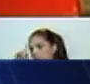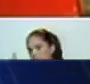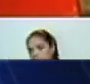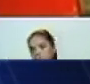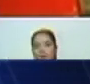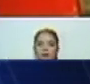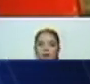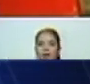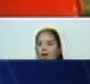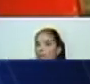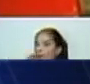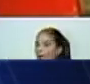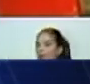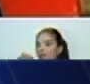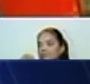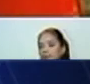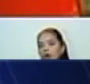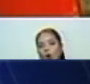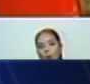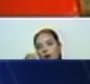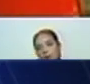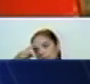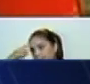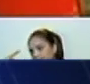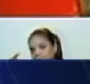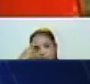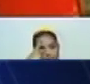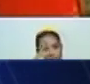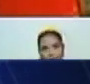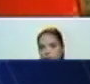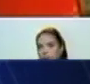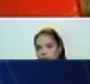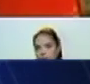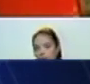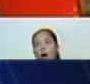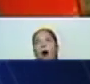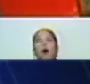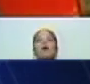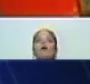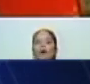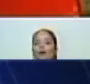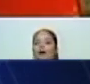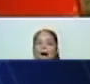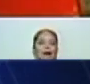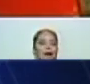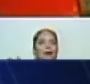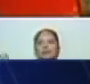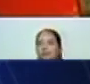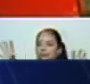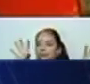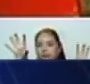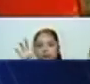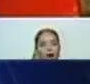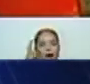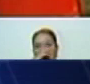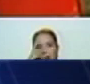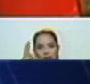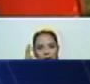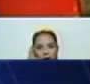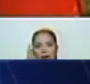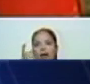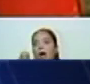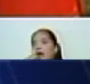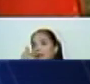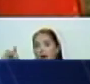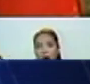la no intromisión en los asuntos internos. Ojalá que las cancillerías, los jefes de gobierno de los países